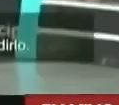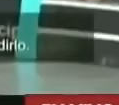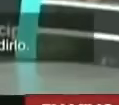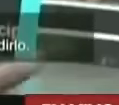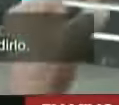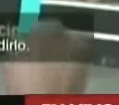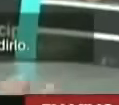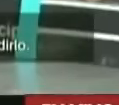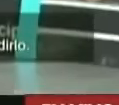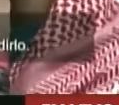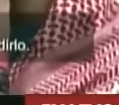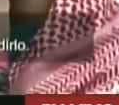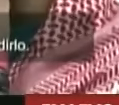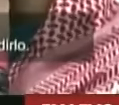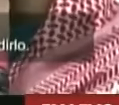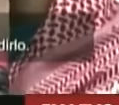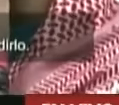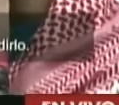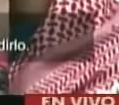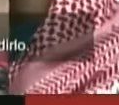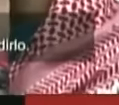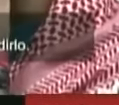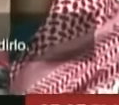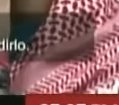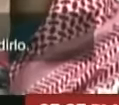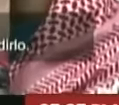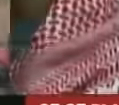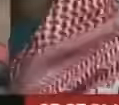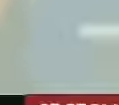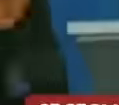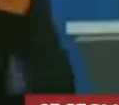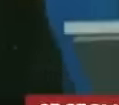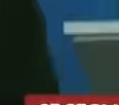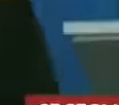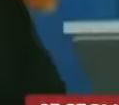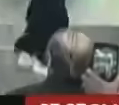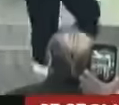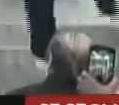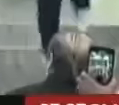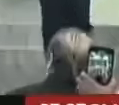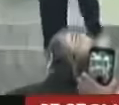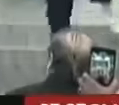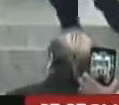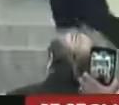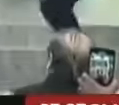reto tremendo de consolidar lo que hoy tenemos y expandirlo.